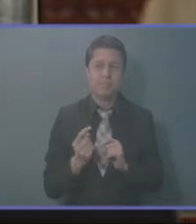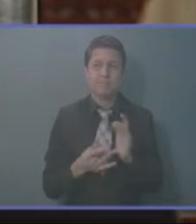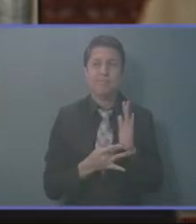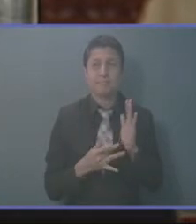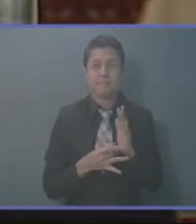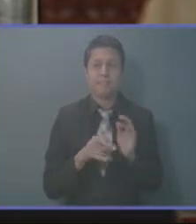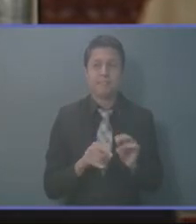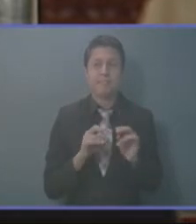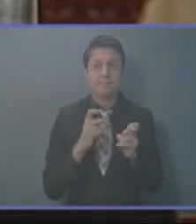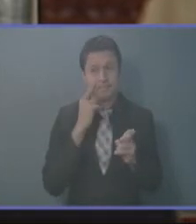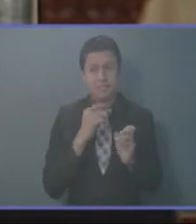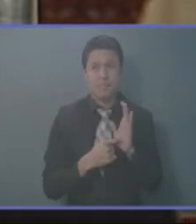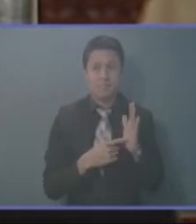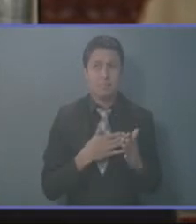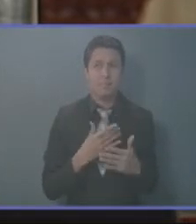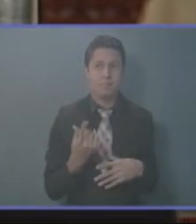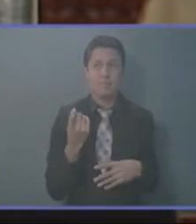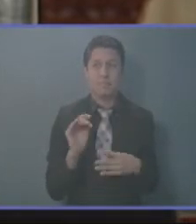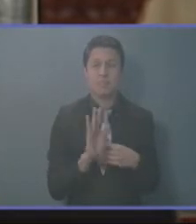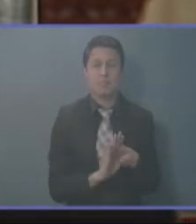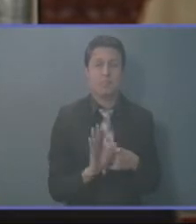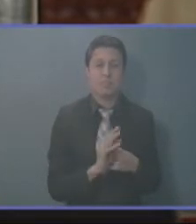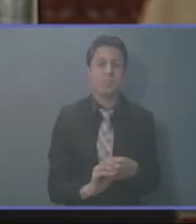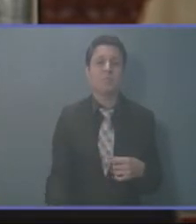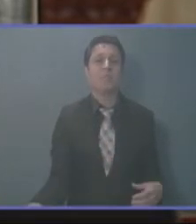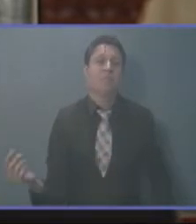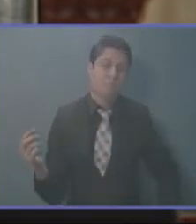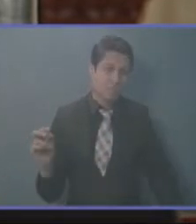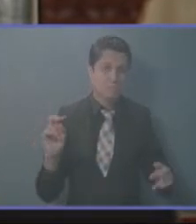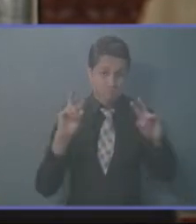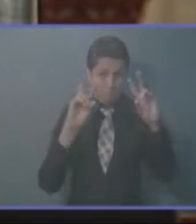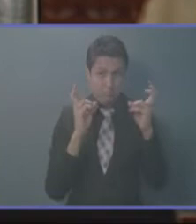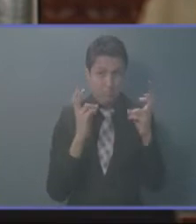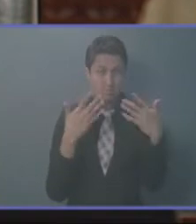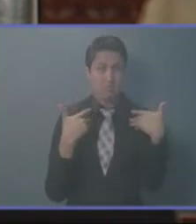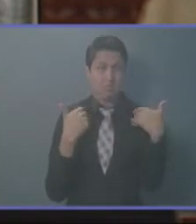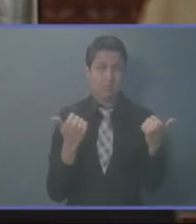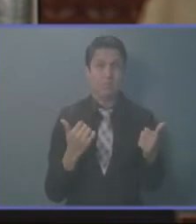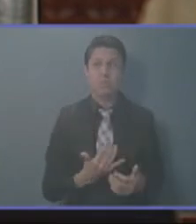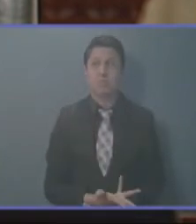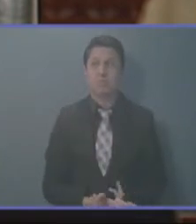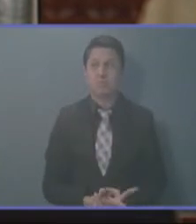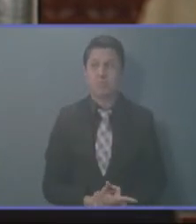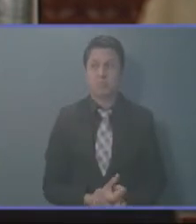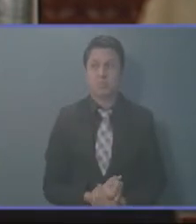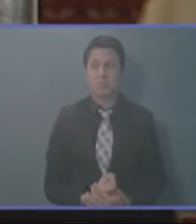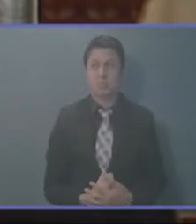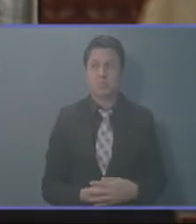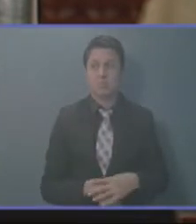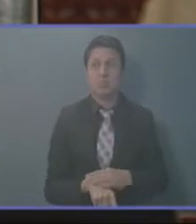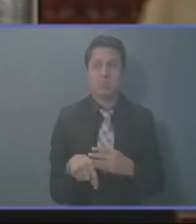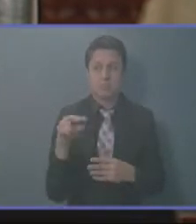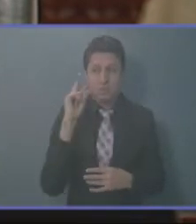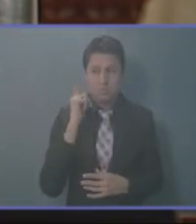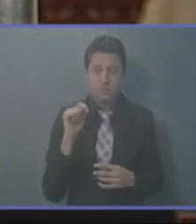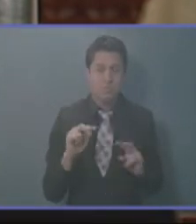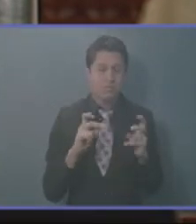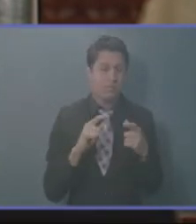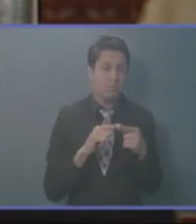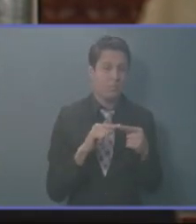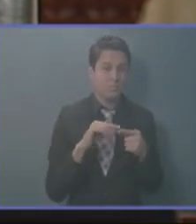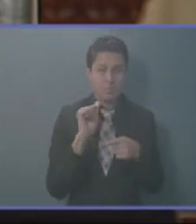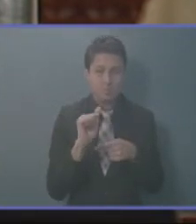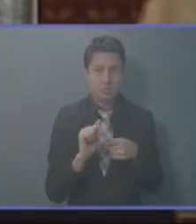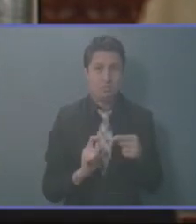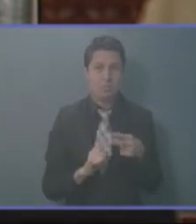materia, conlleva a una desprotección de la salud de la población, lo cual se fundamenta en los puntos siguientes. A. El ramo de salud